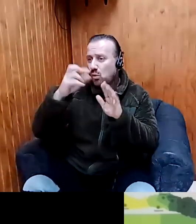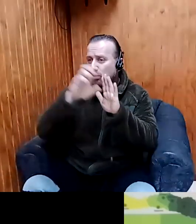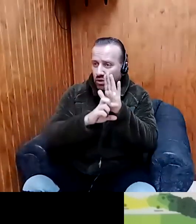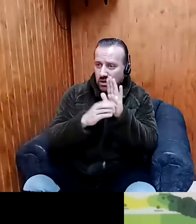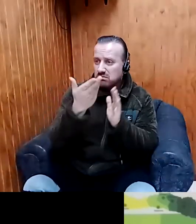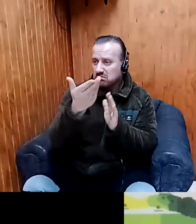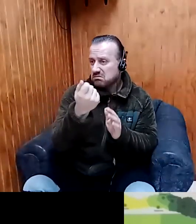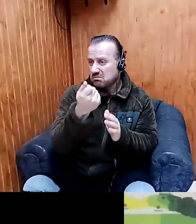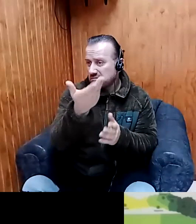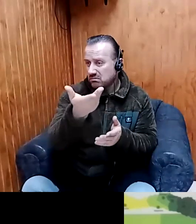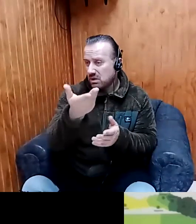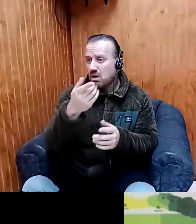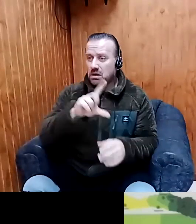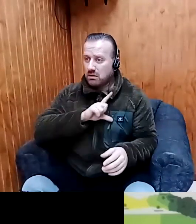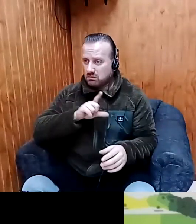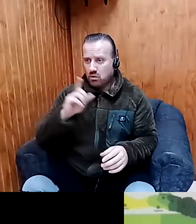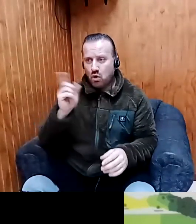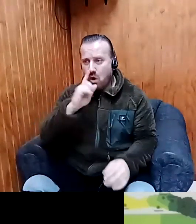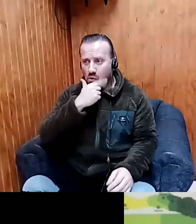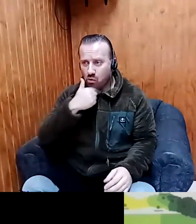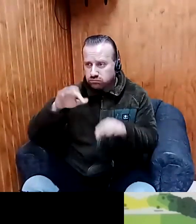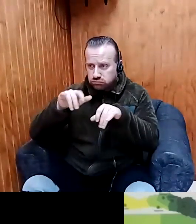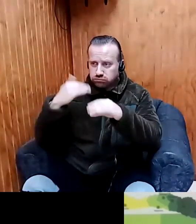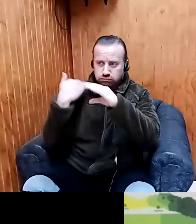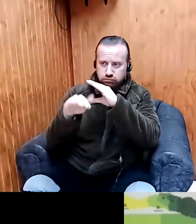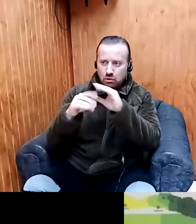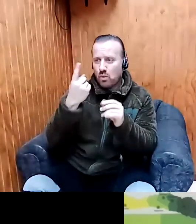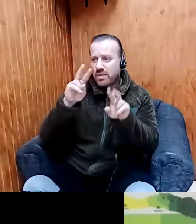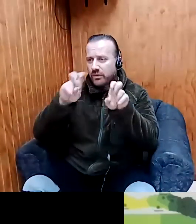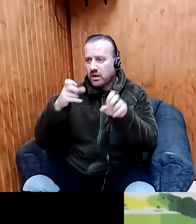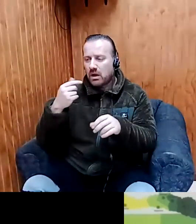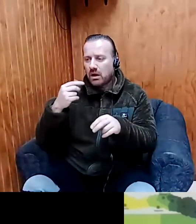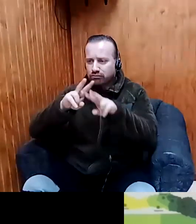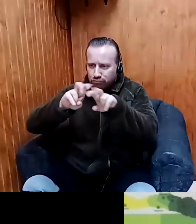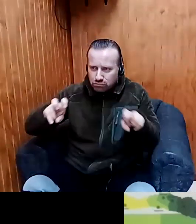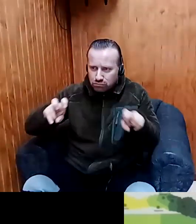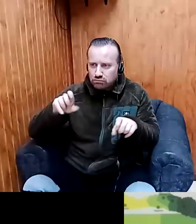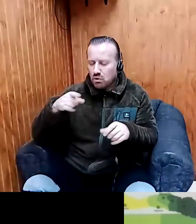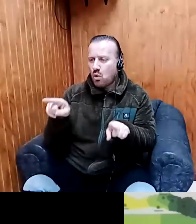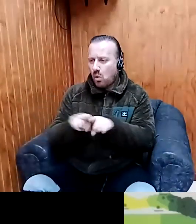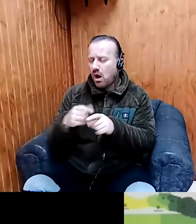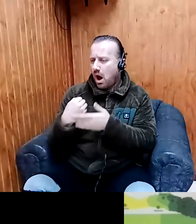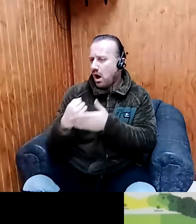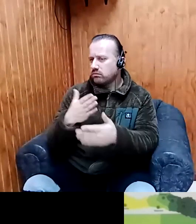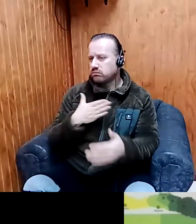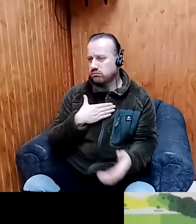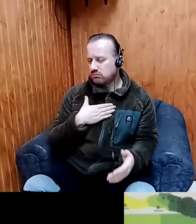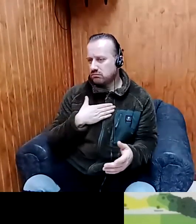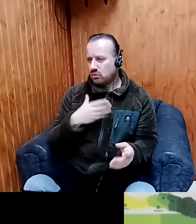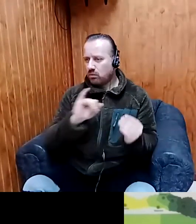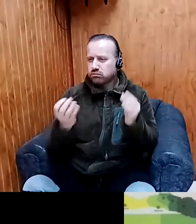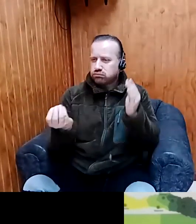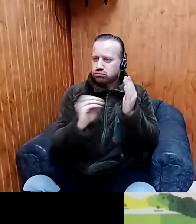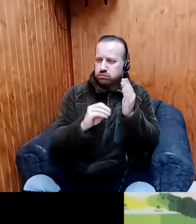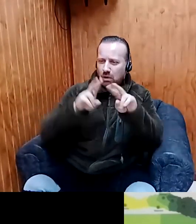su liceo, que no duden en escribirnos, porque es un tema de investigación con que vamos a empezar una tesis doctoral y por lo tanto ya nos